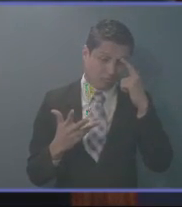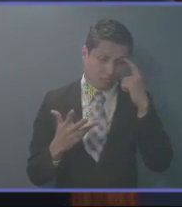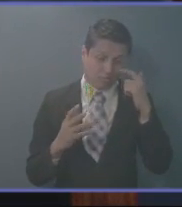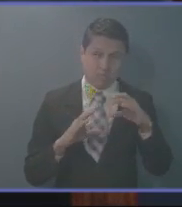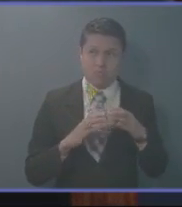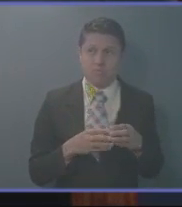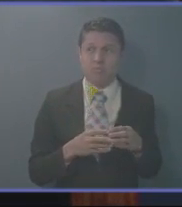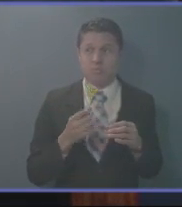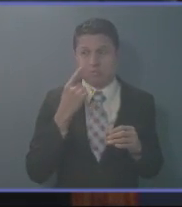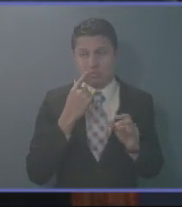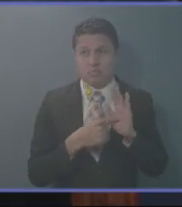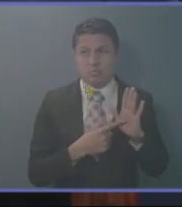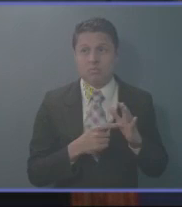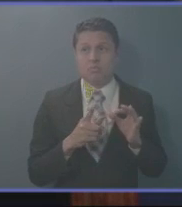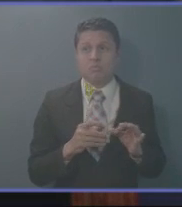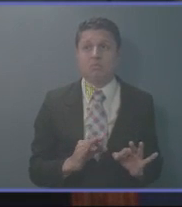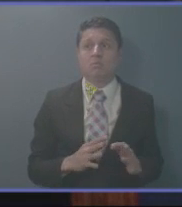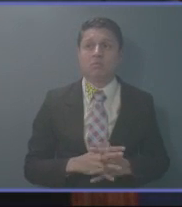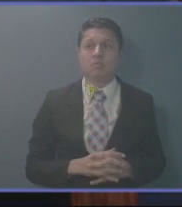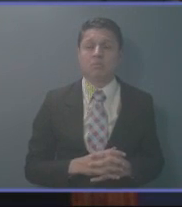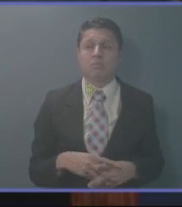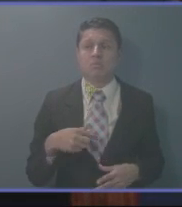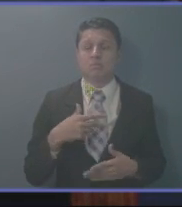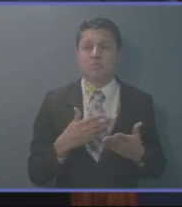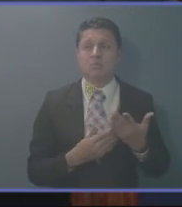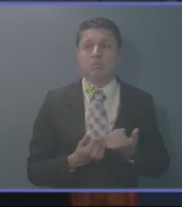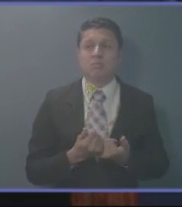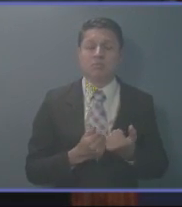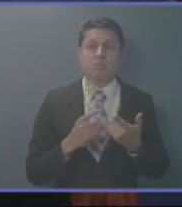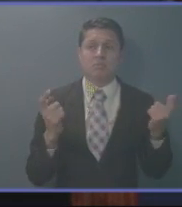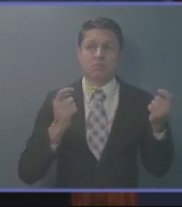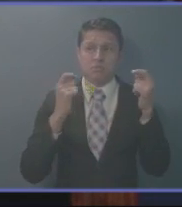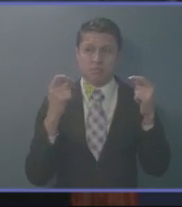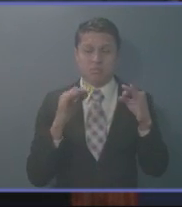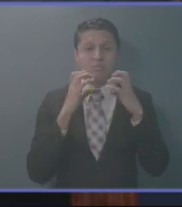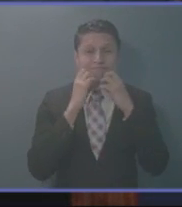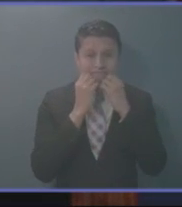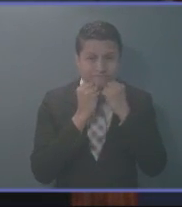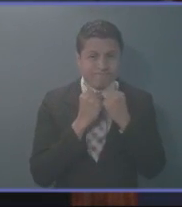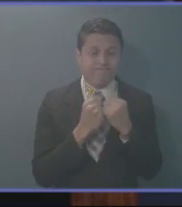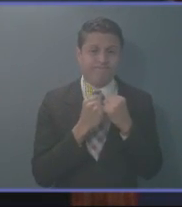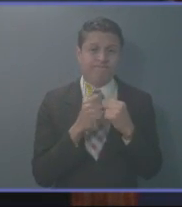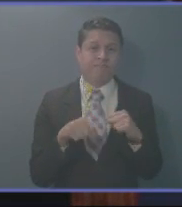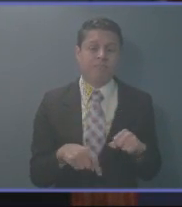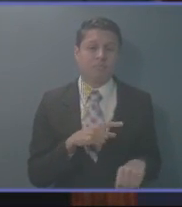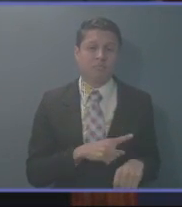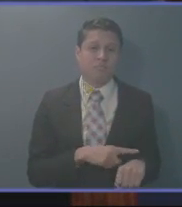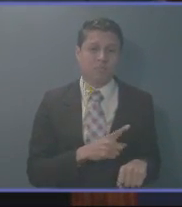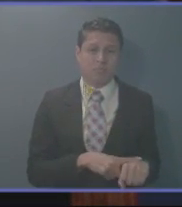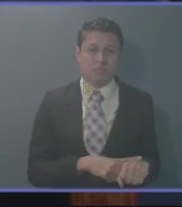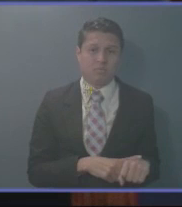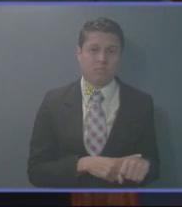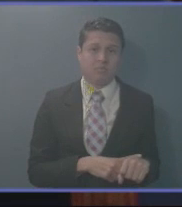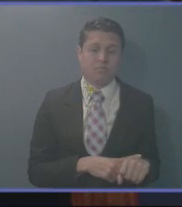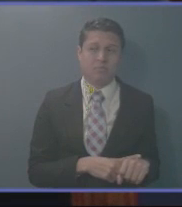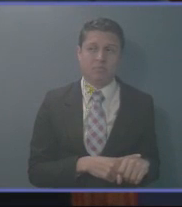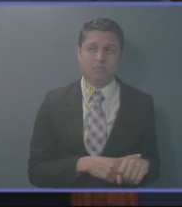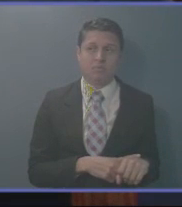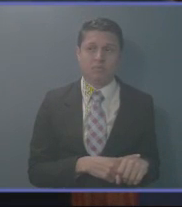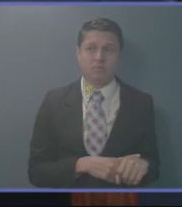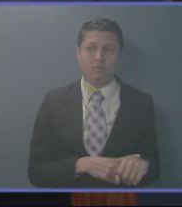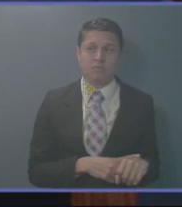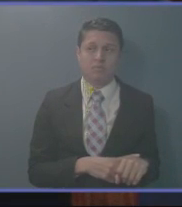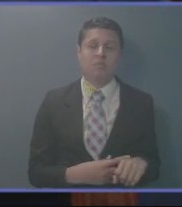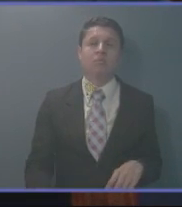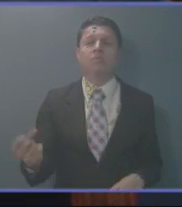siendo afectado. Así que me uno a la celebración en cuanto a garantizar por este momento la seguridad alimentaria con